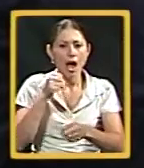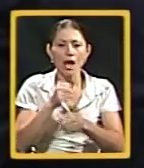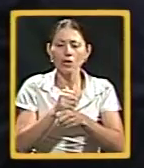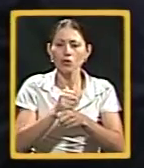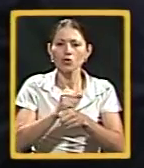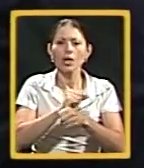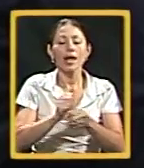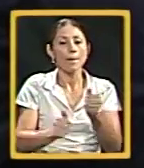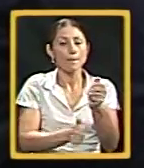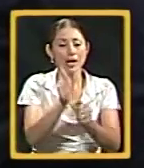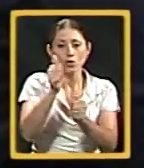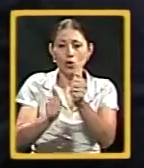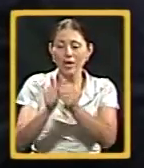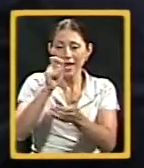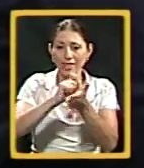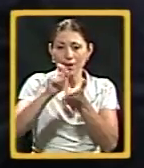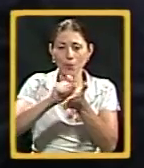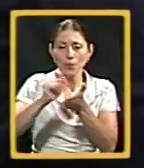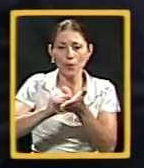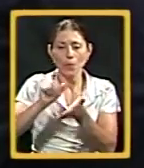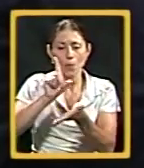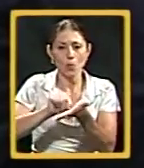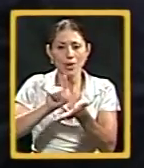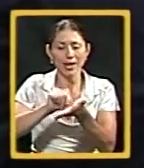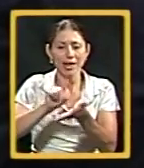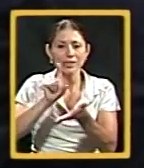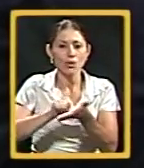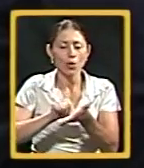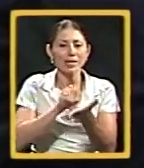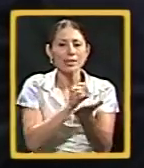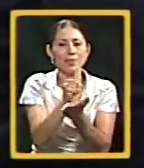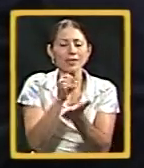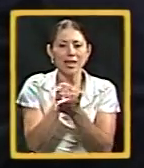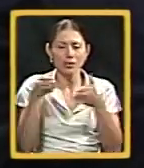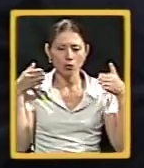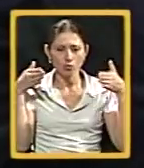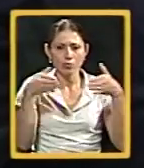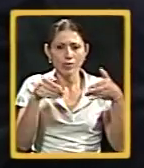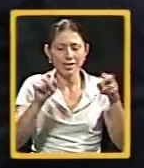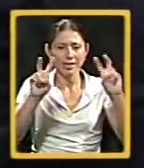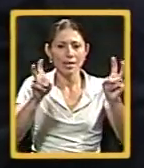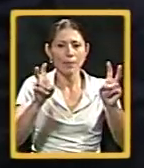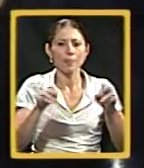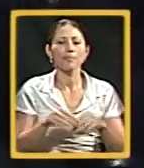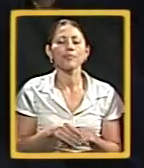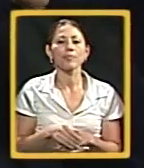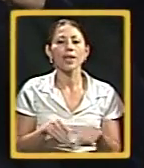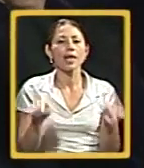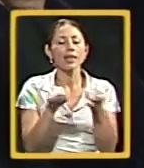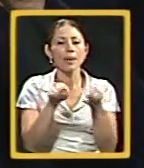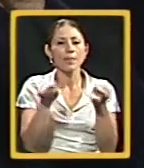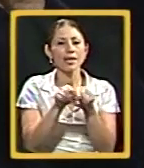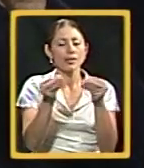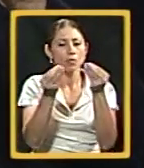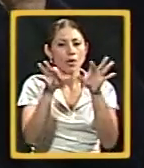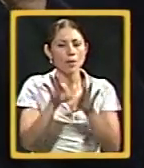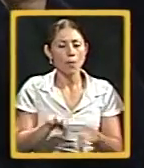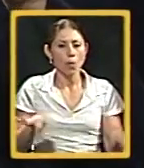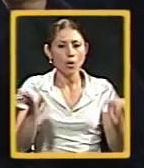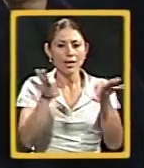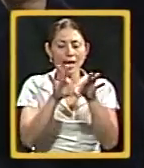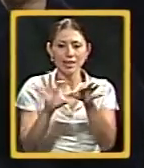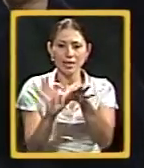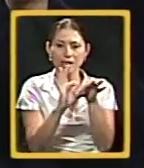la mayoría de las publicaciones están en ese campo del saber. Claro, y además es muy importante en el contexto del país, porque